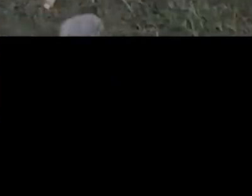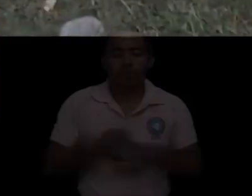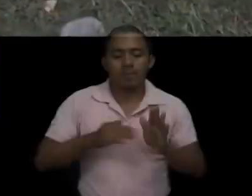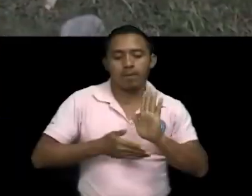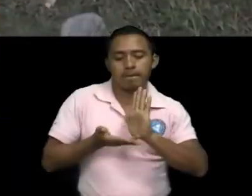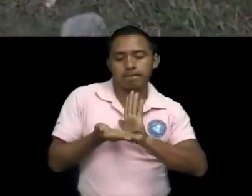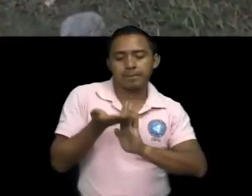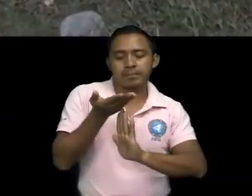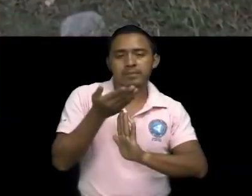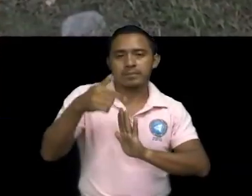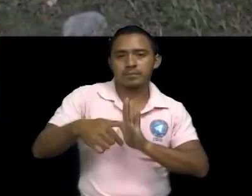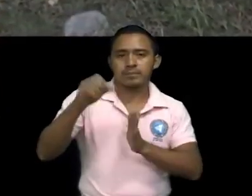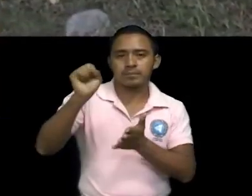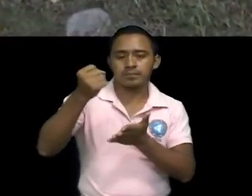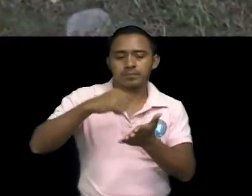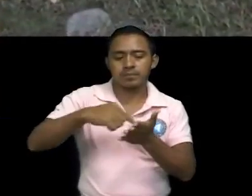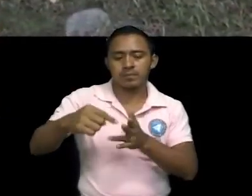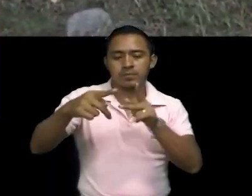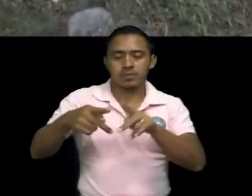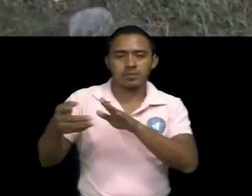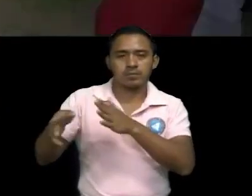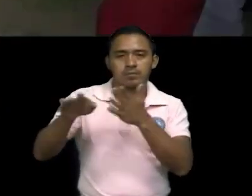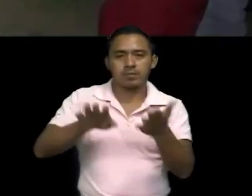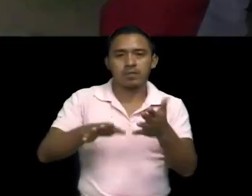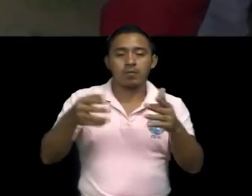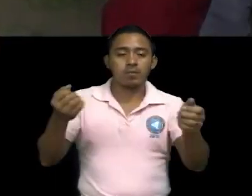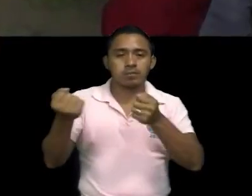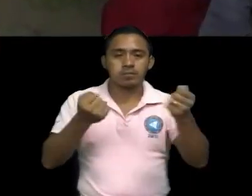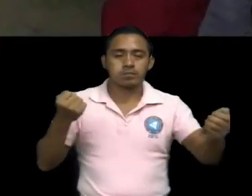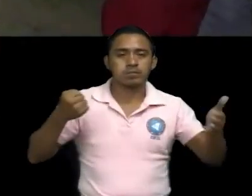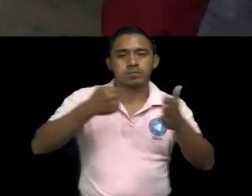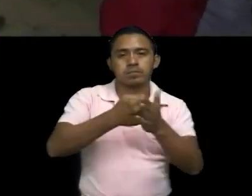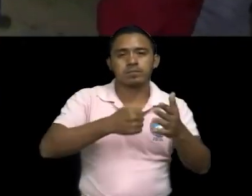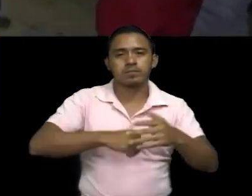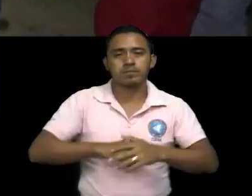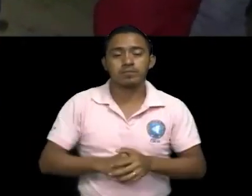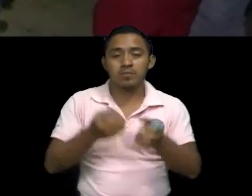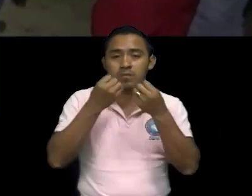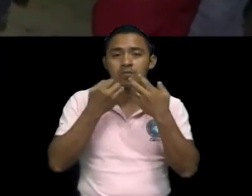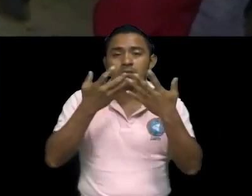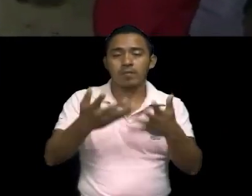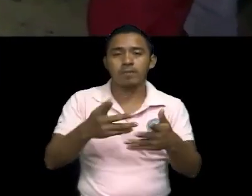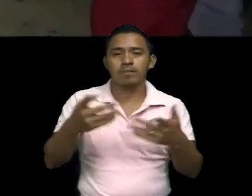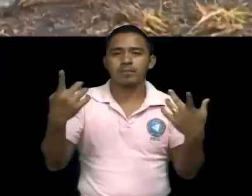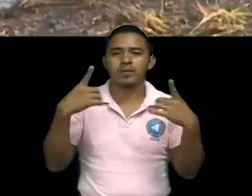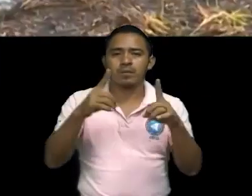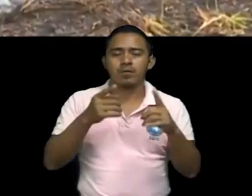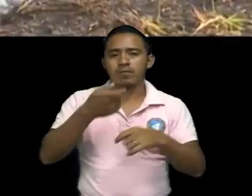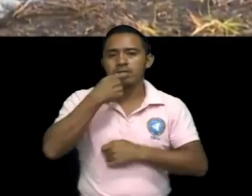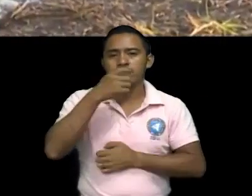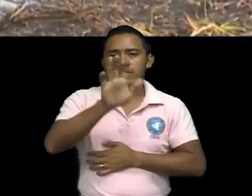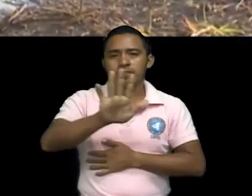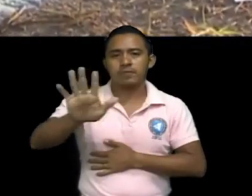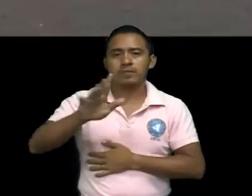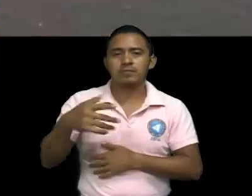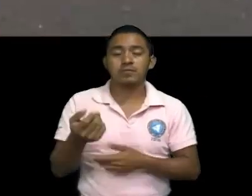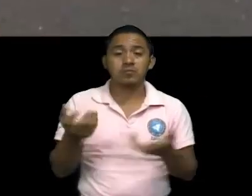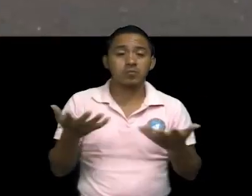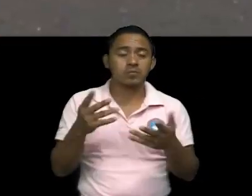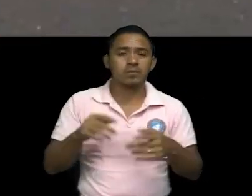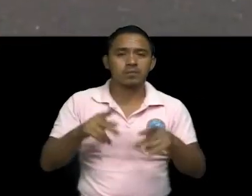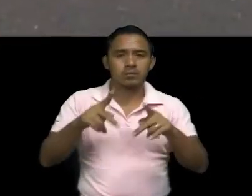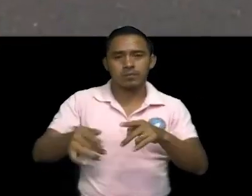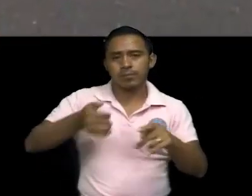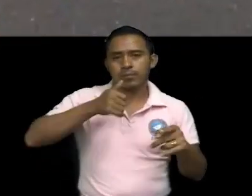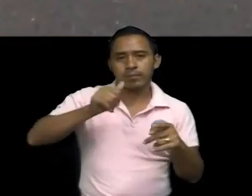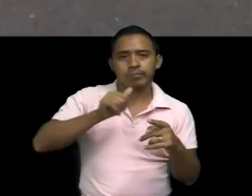Incrementan en esta semana el número de muertos por accidentes de tránsito. Informe de la Dirección de Tránsito Nacional indica que el conducir